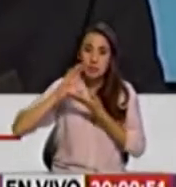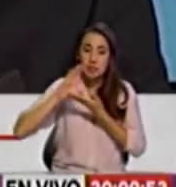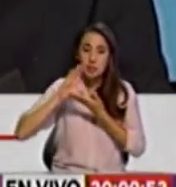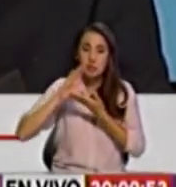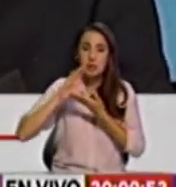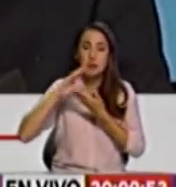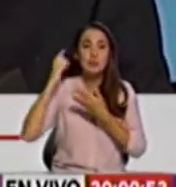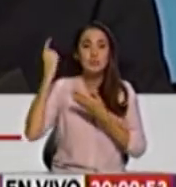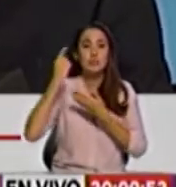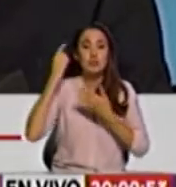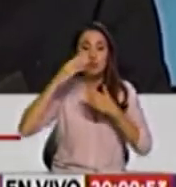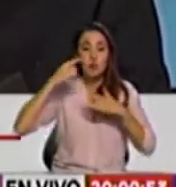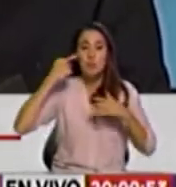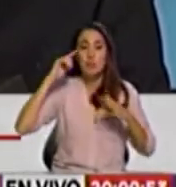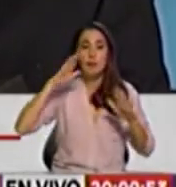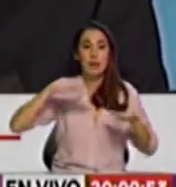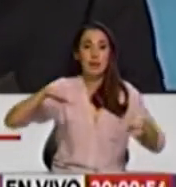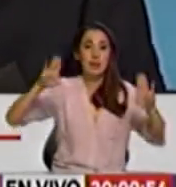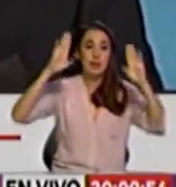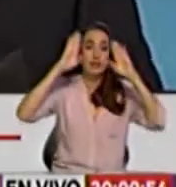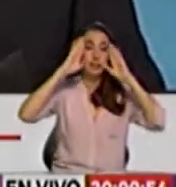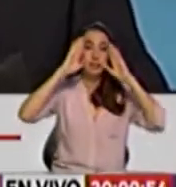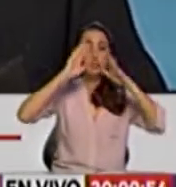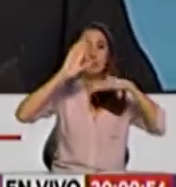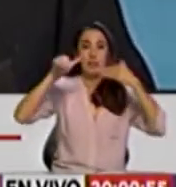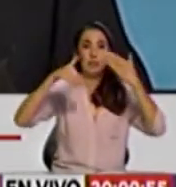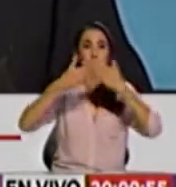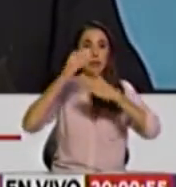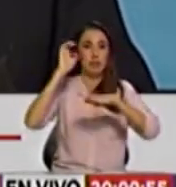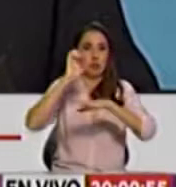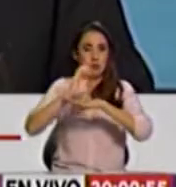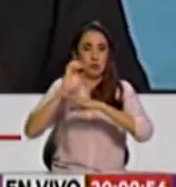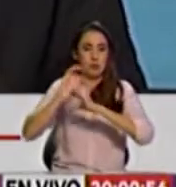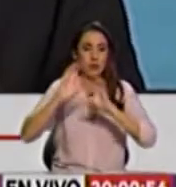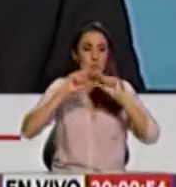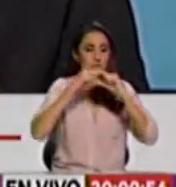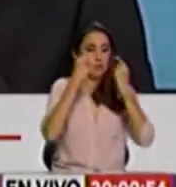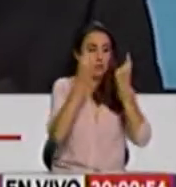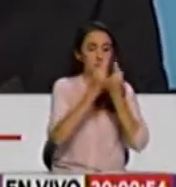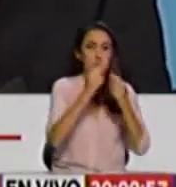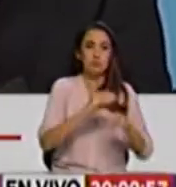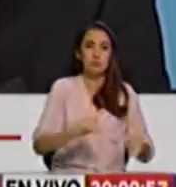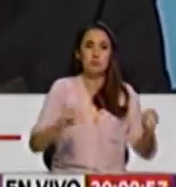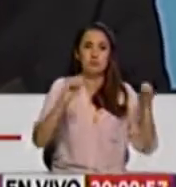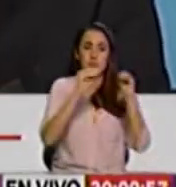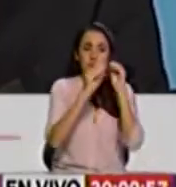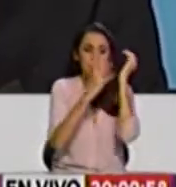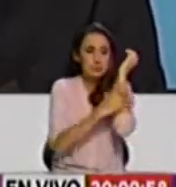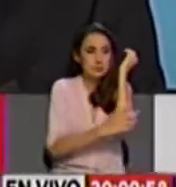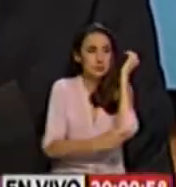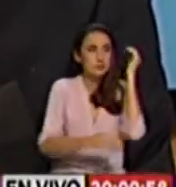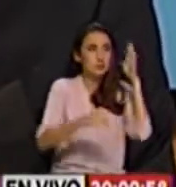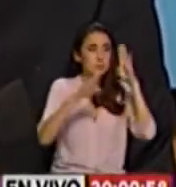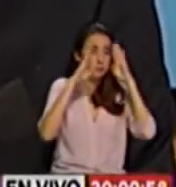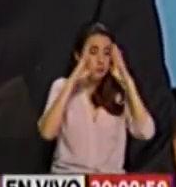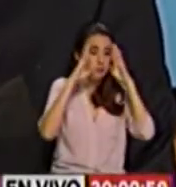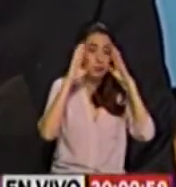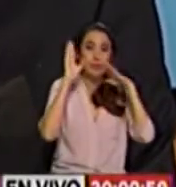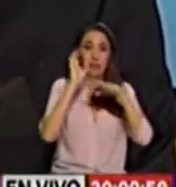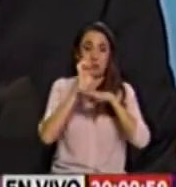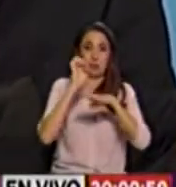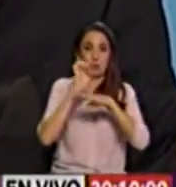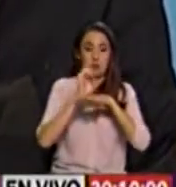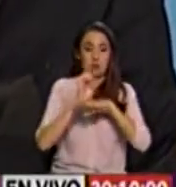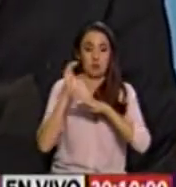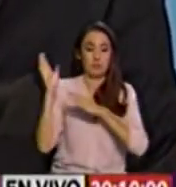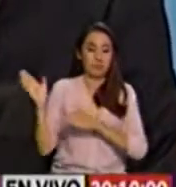en función del país, sobre todo para beneficiar a los sectores más desamparados en el Ecuador,